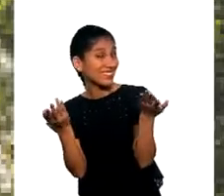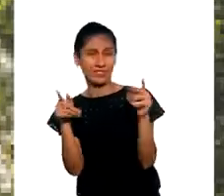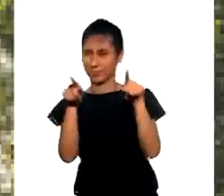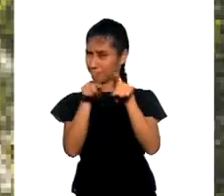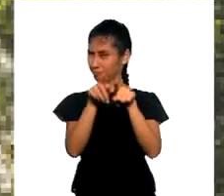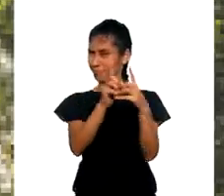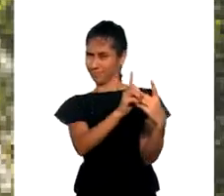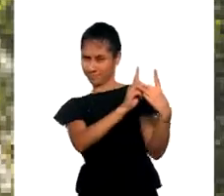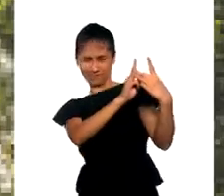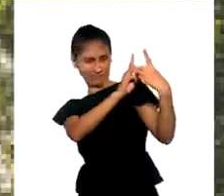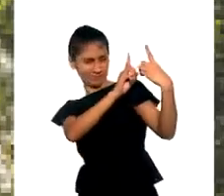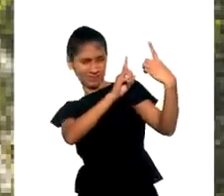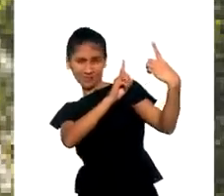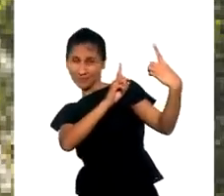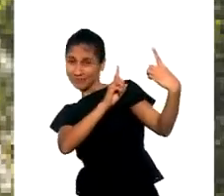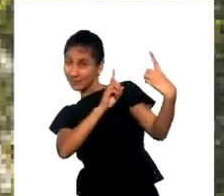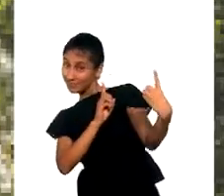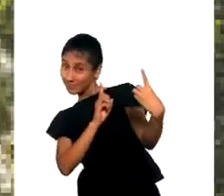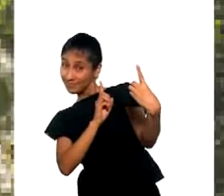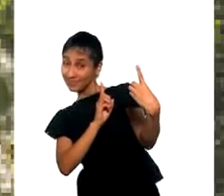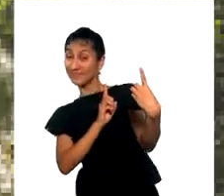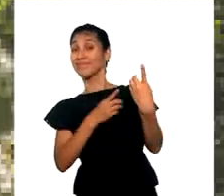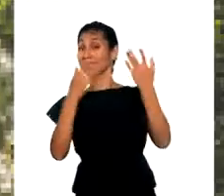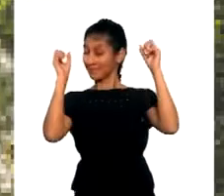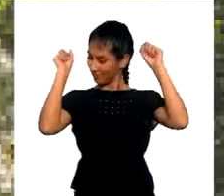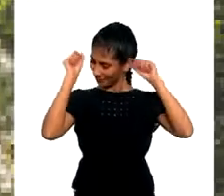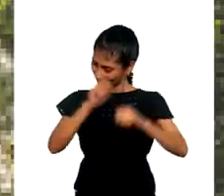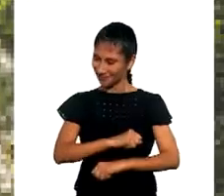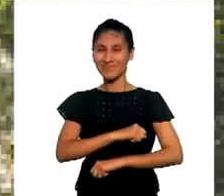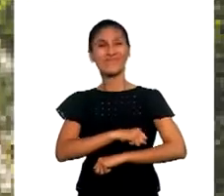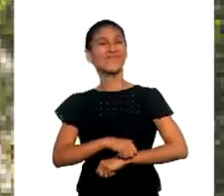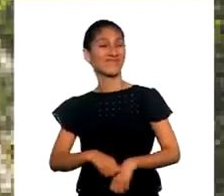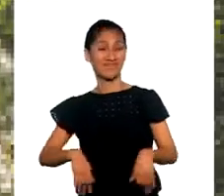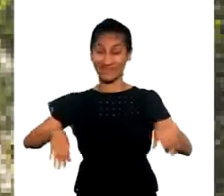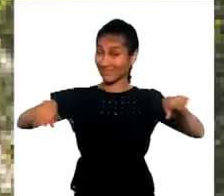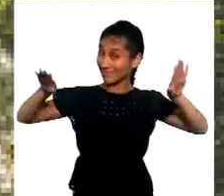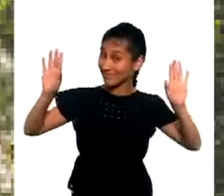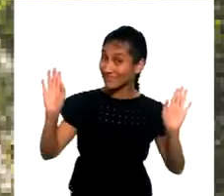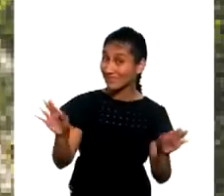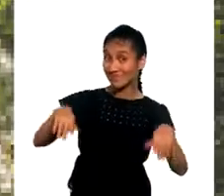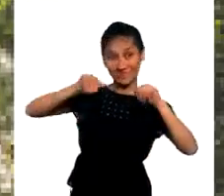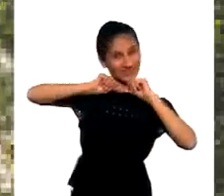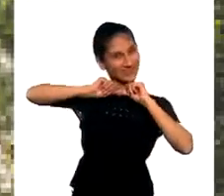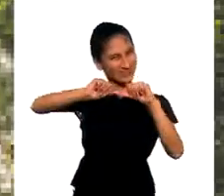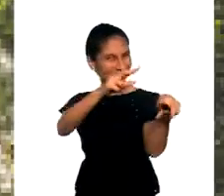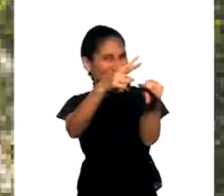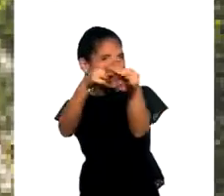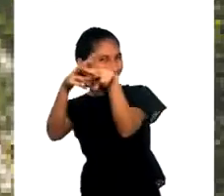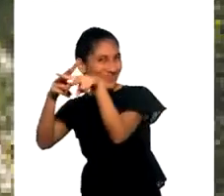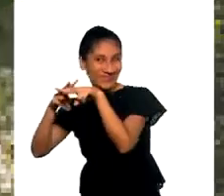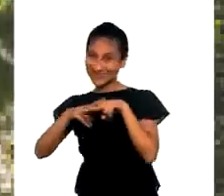mantengan el distanciamiento físico a seguir cuidando nos